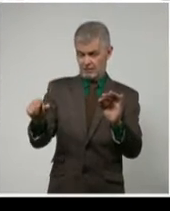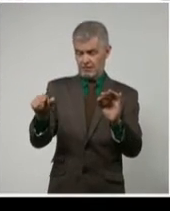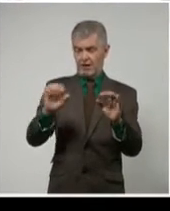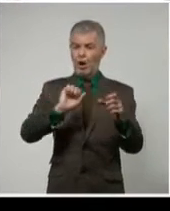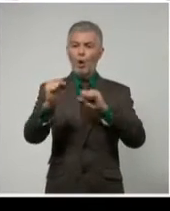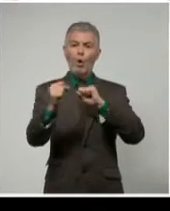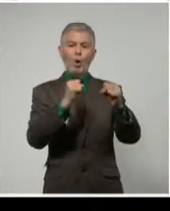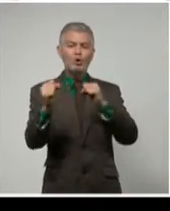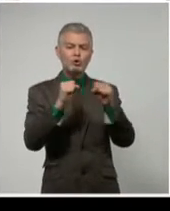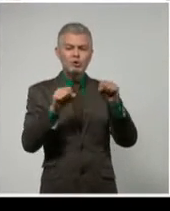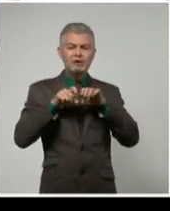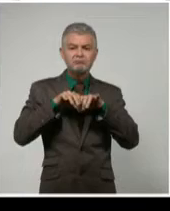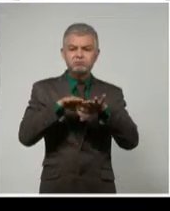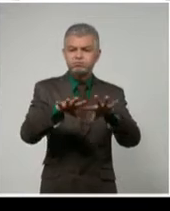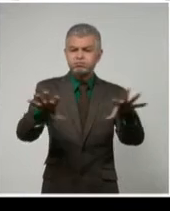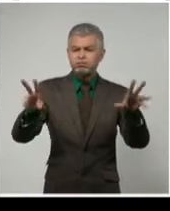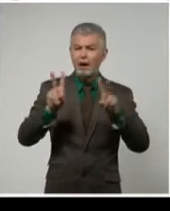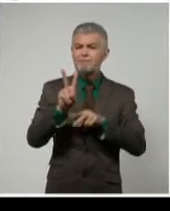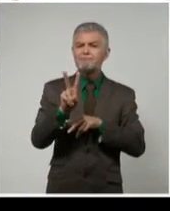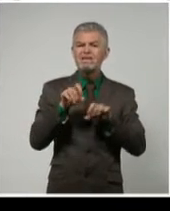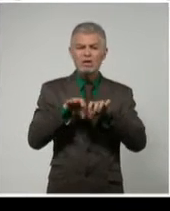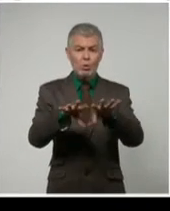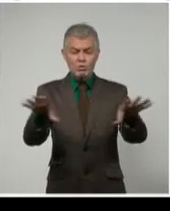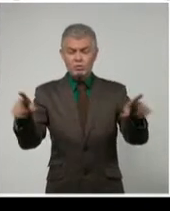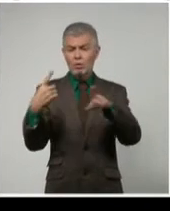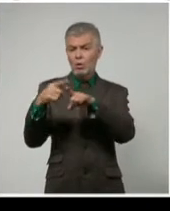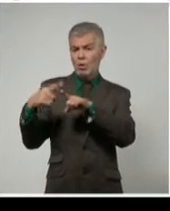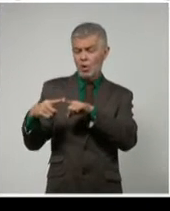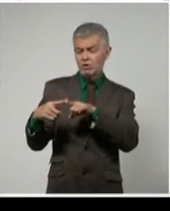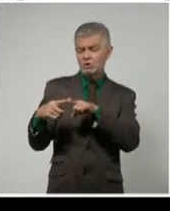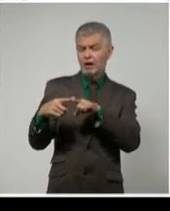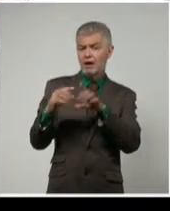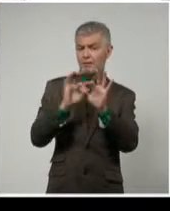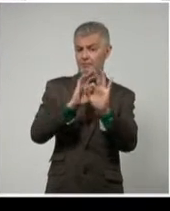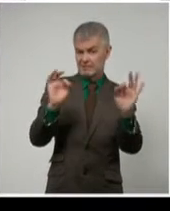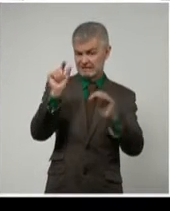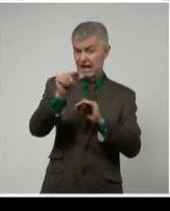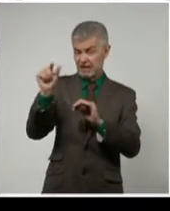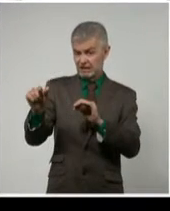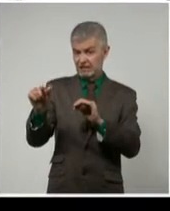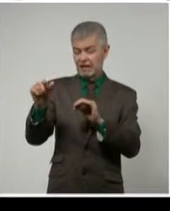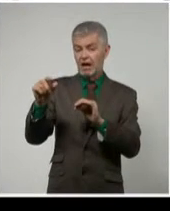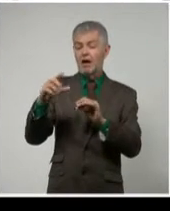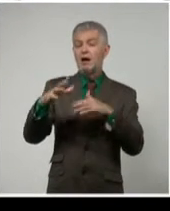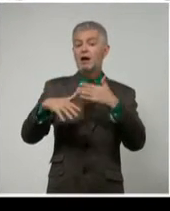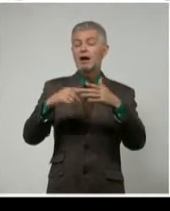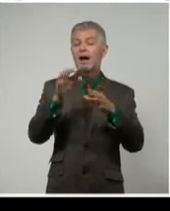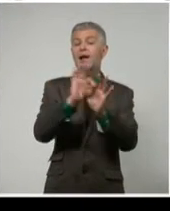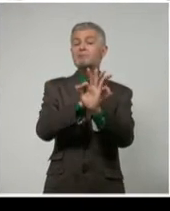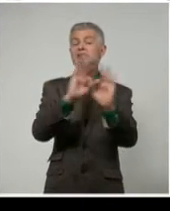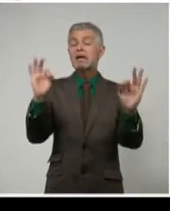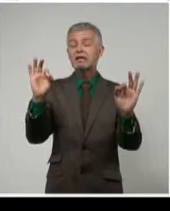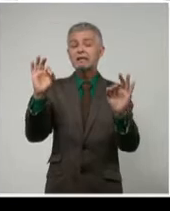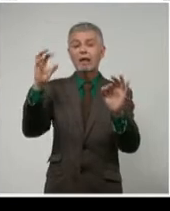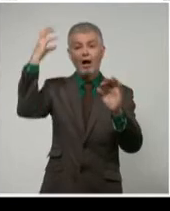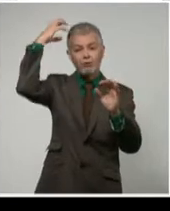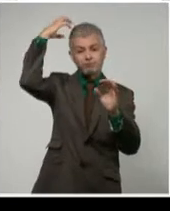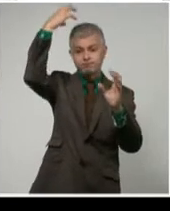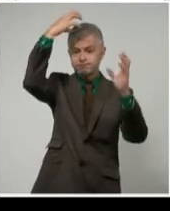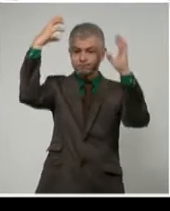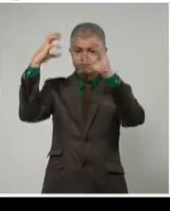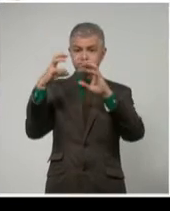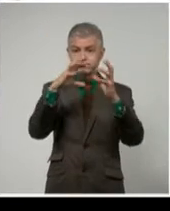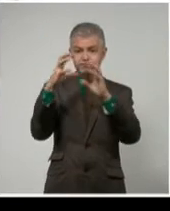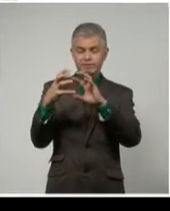de plagas. Hay también neurólogos, personas que trabajan en el campo de las